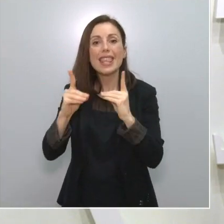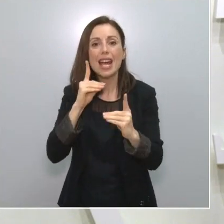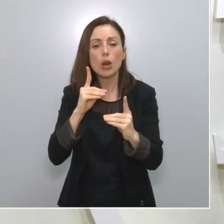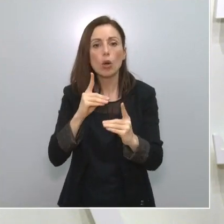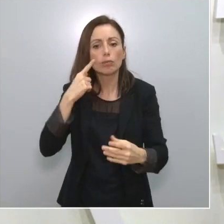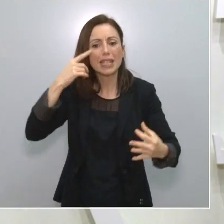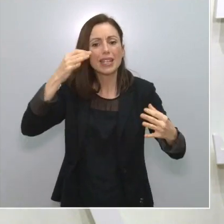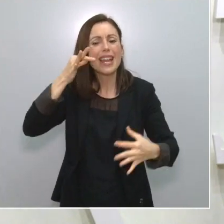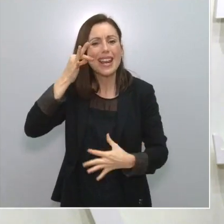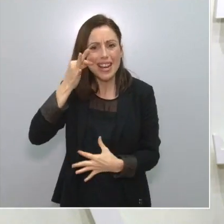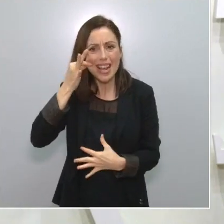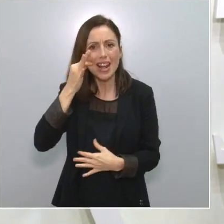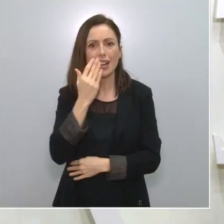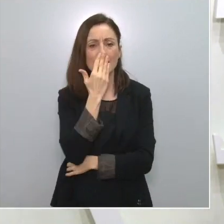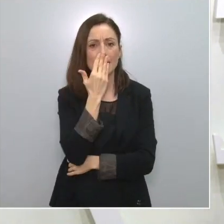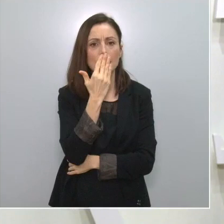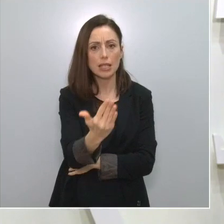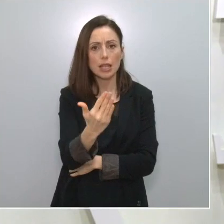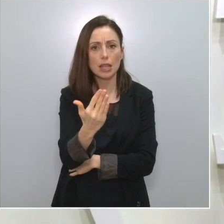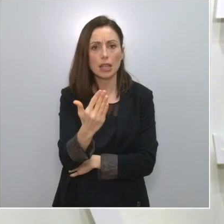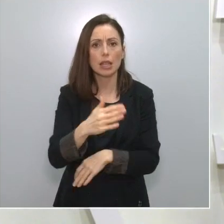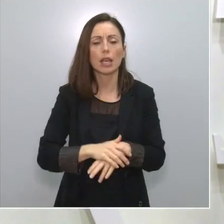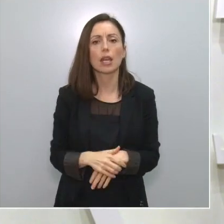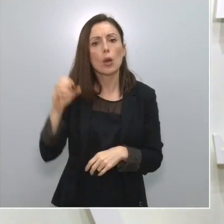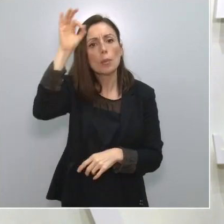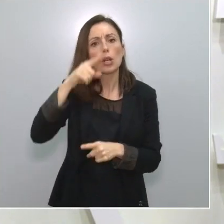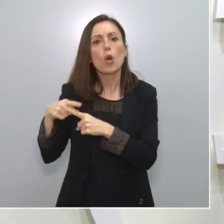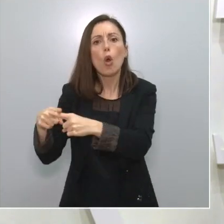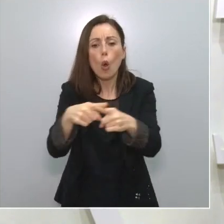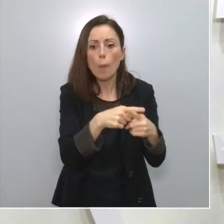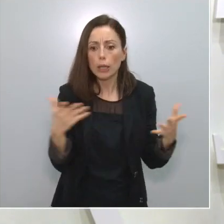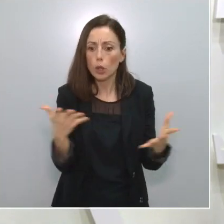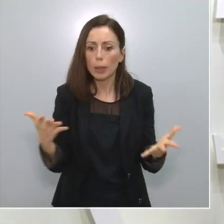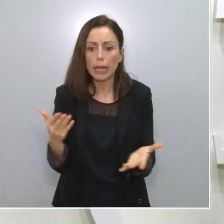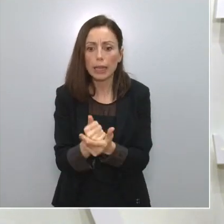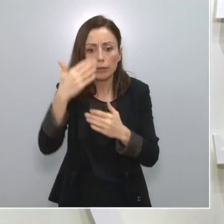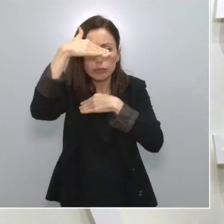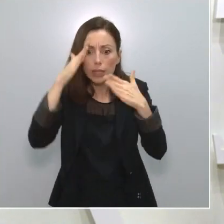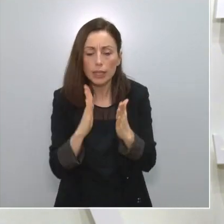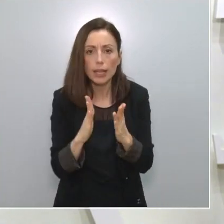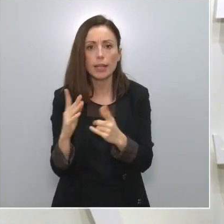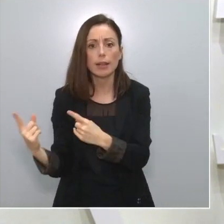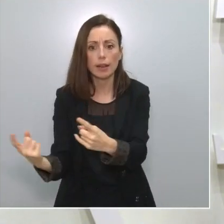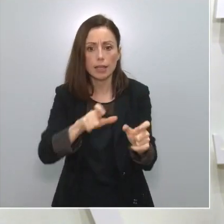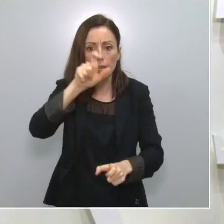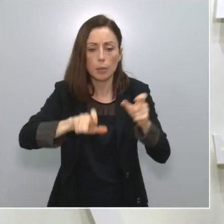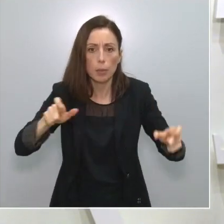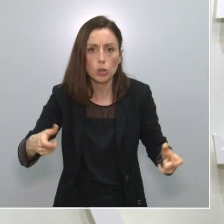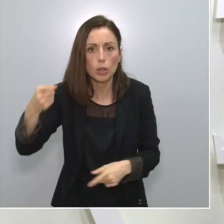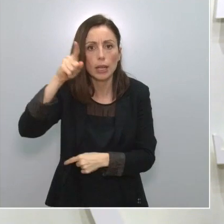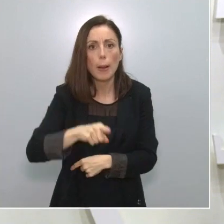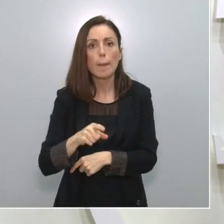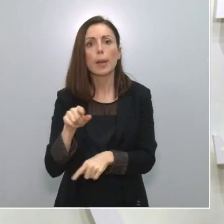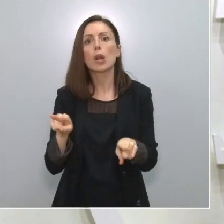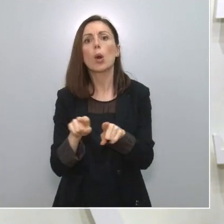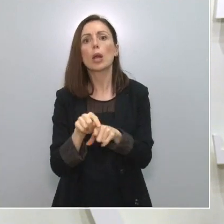sincero. Comparto plenamente la necesidad de atender todas las emergencias y necesidades sociales, pero ignorar a